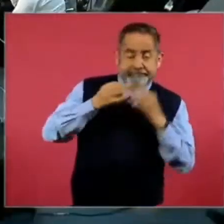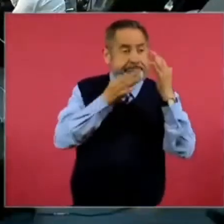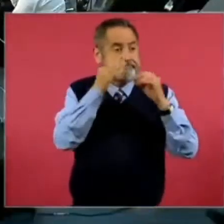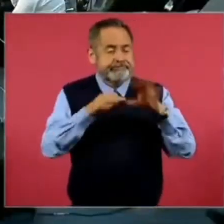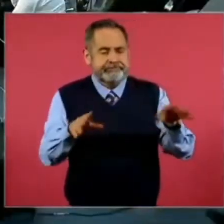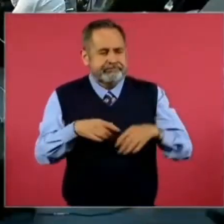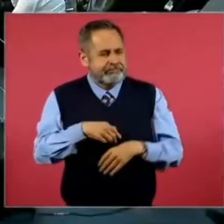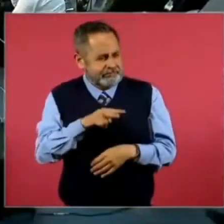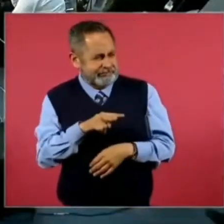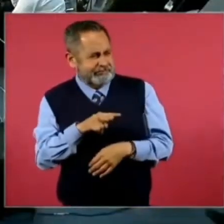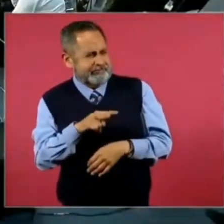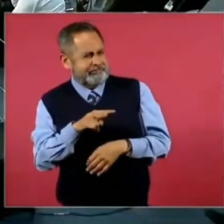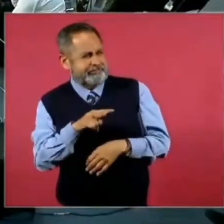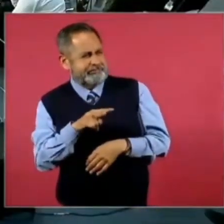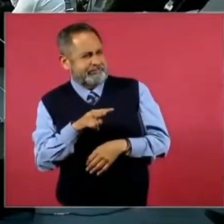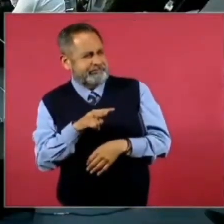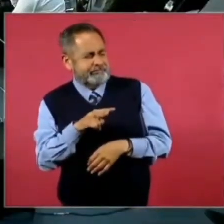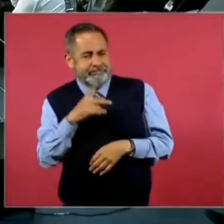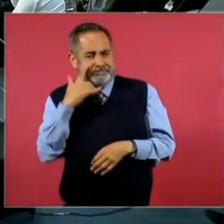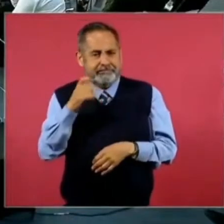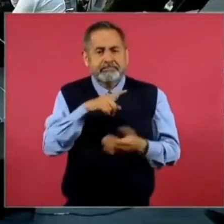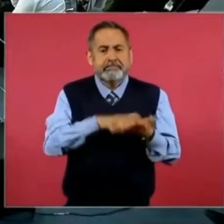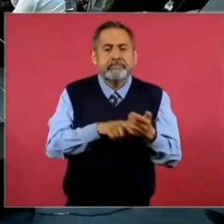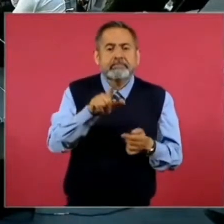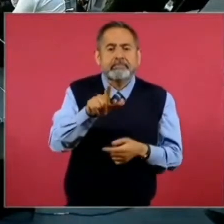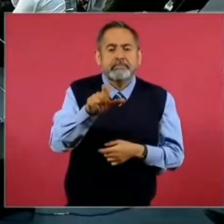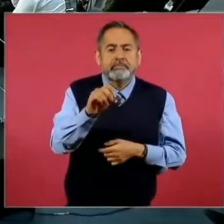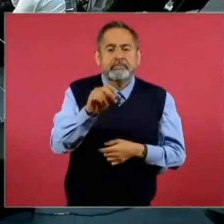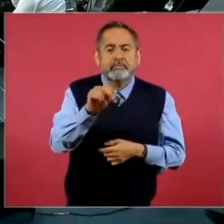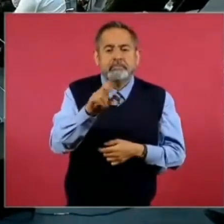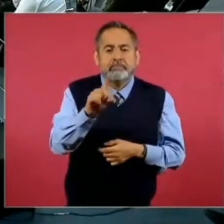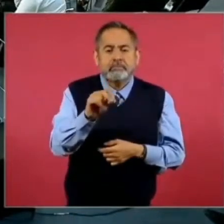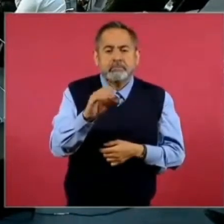y me llamó mucho la atención que lo entrevistó Leonardo Curcio